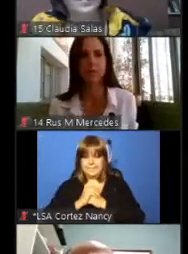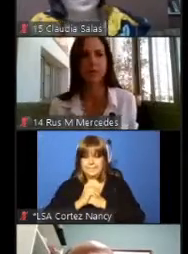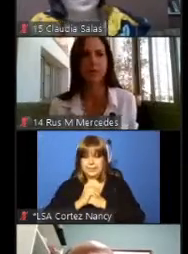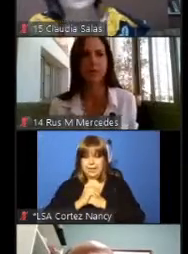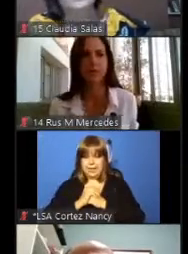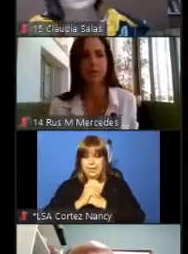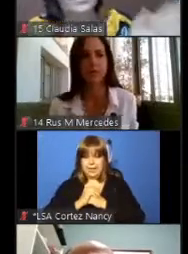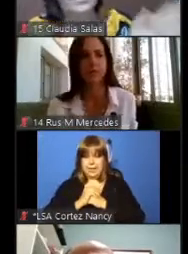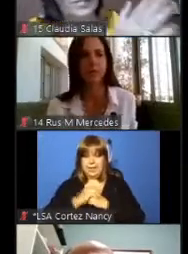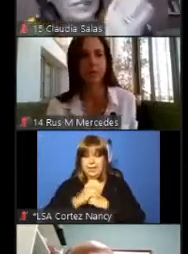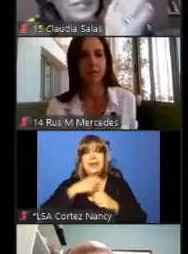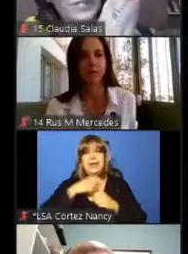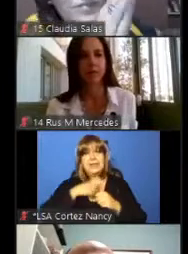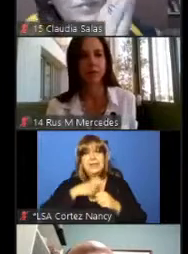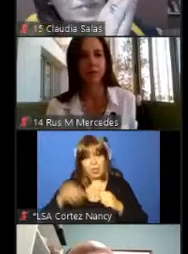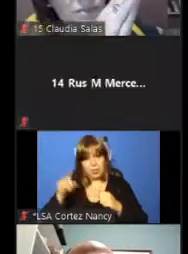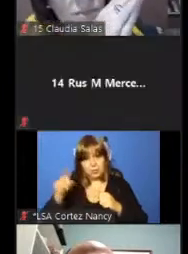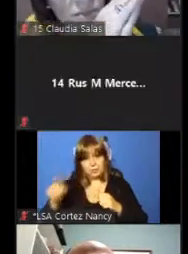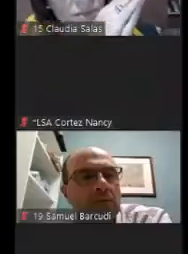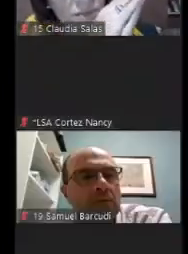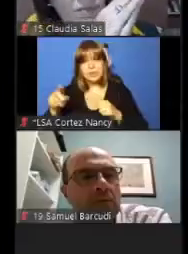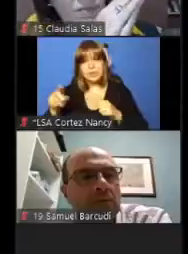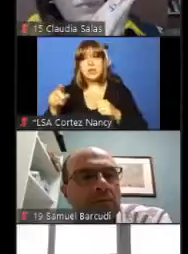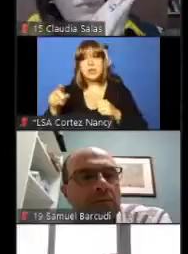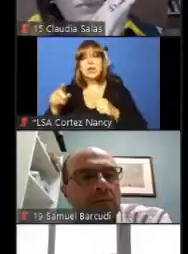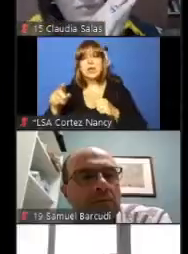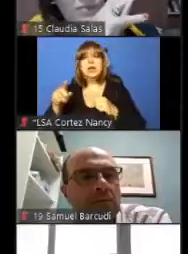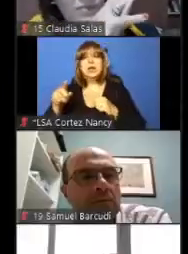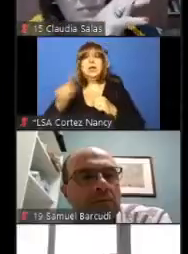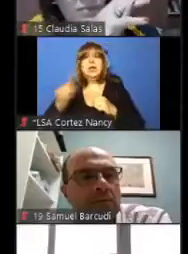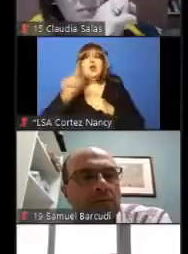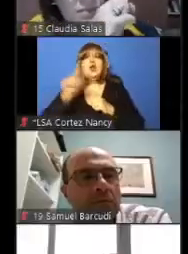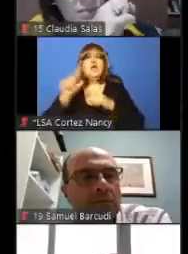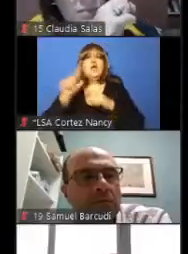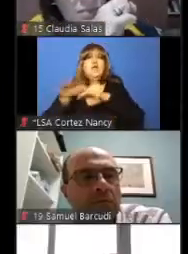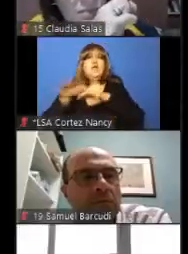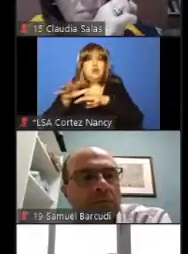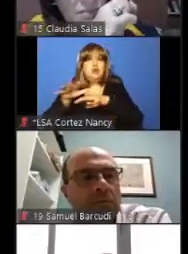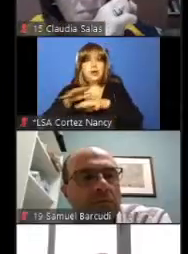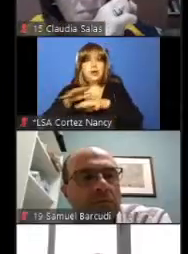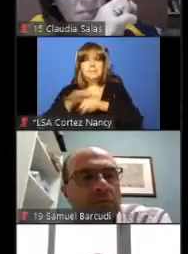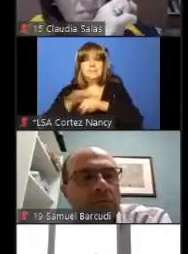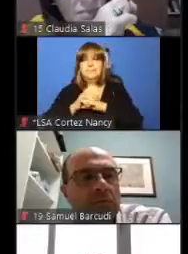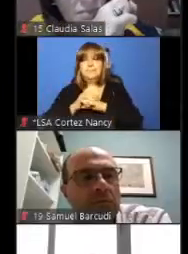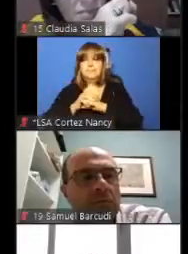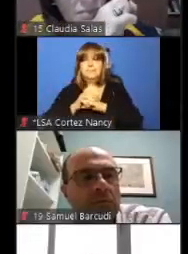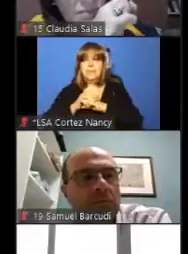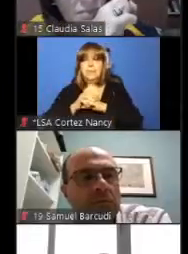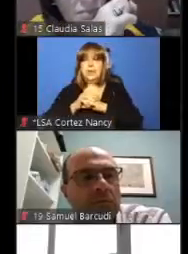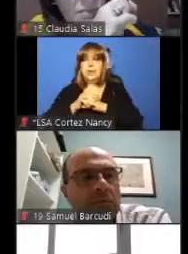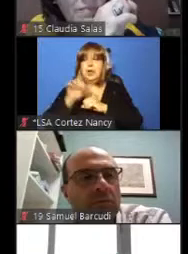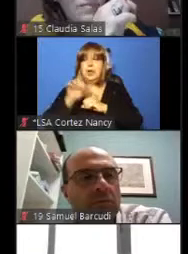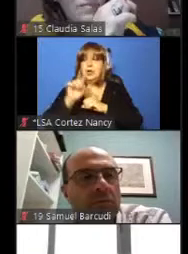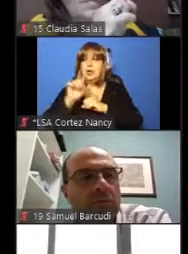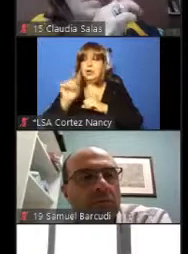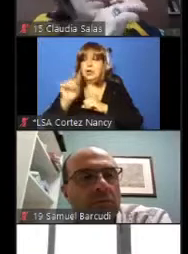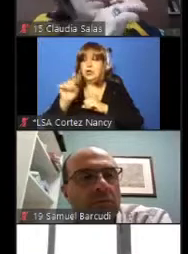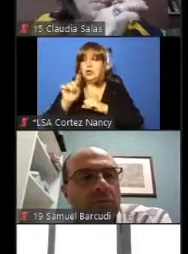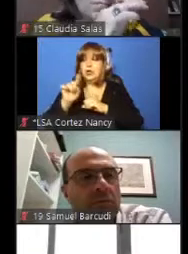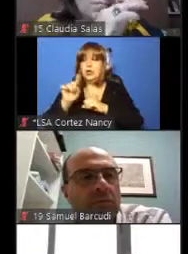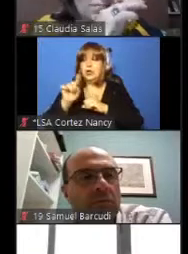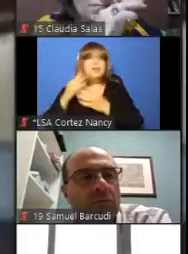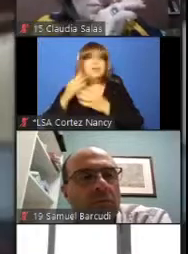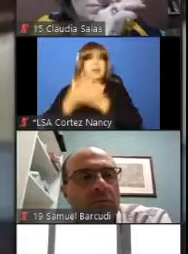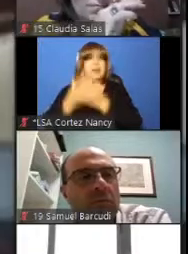o de tener un no funcionamiento se habla como si fuese una cierta maquinaria un